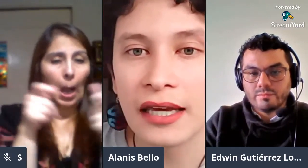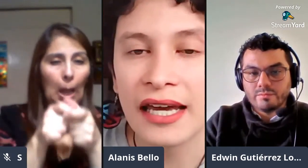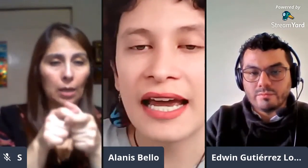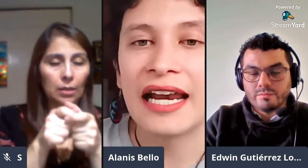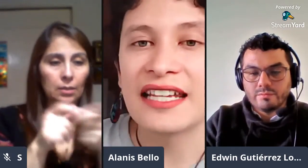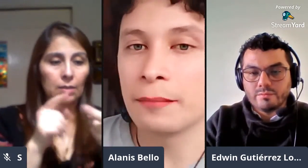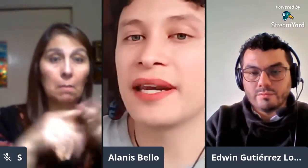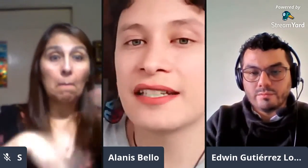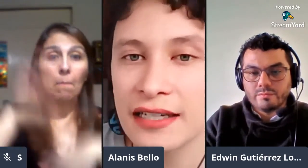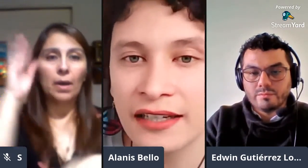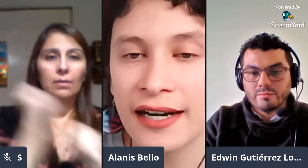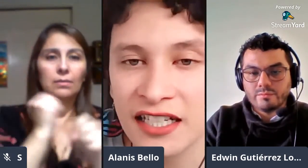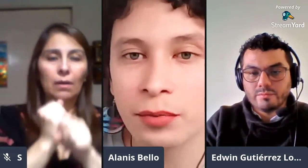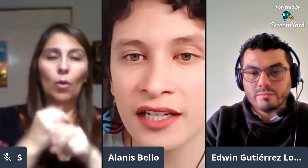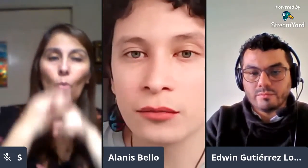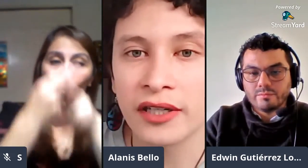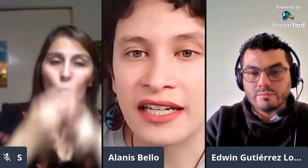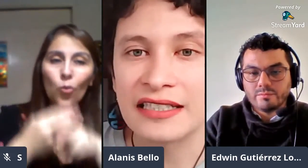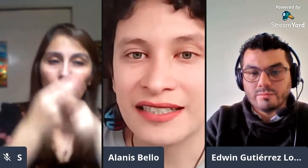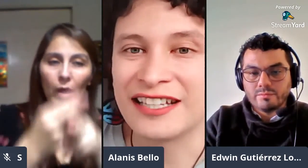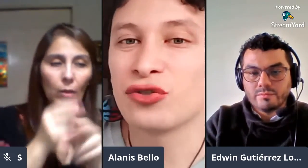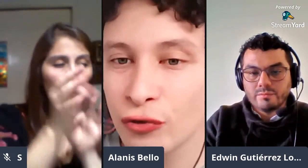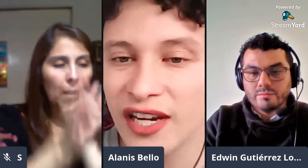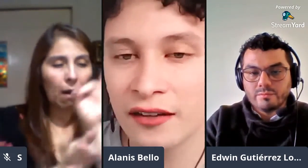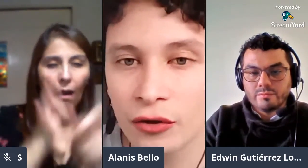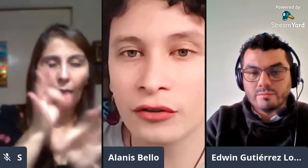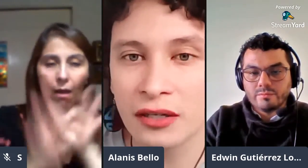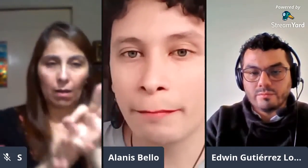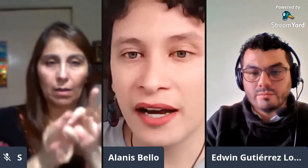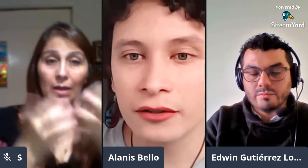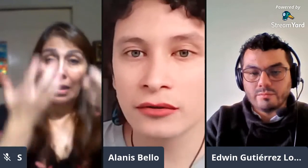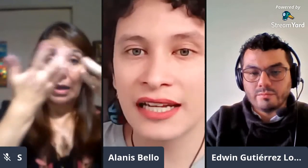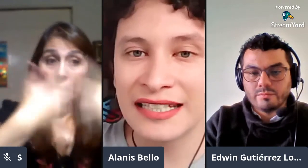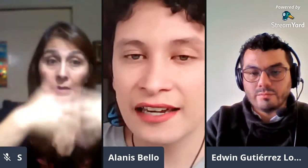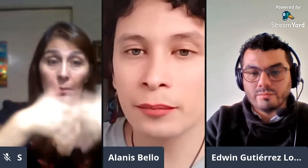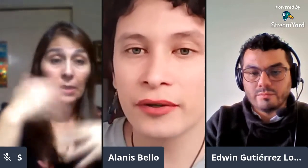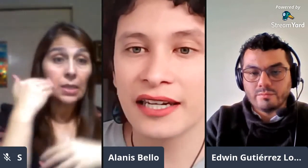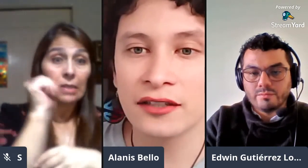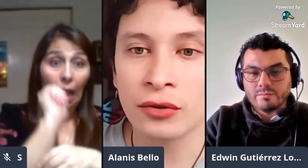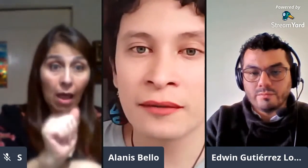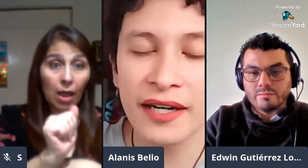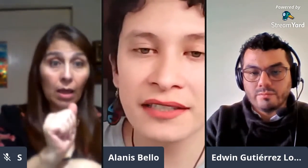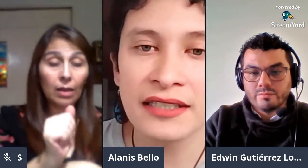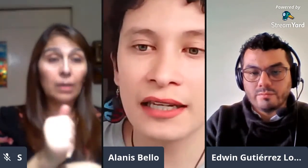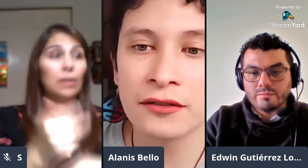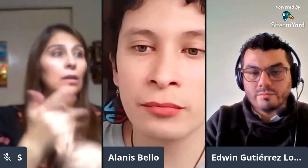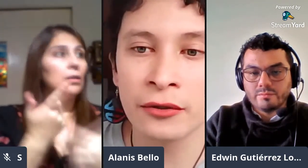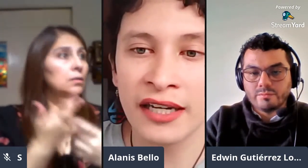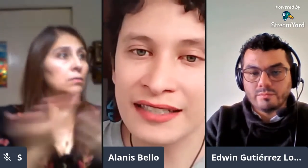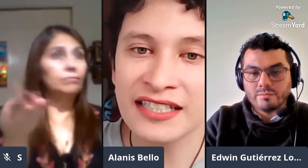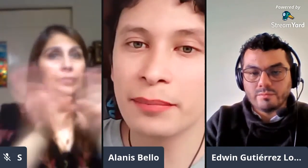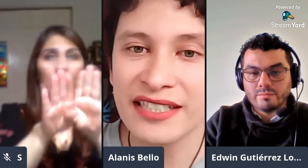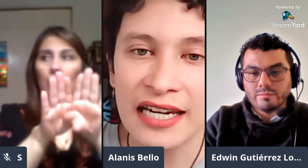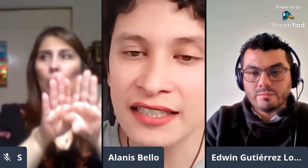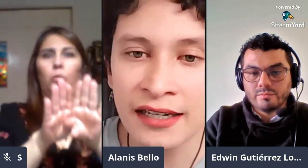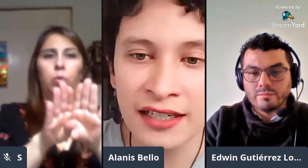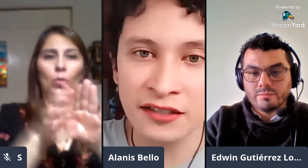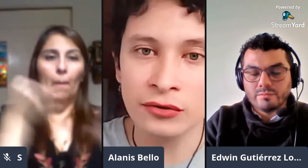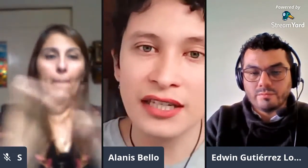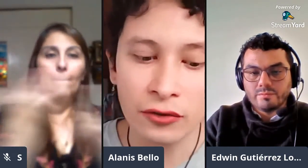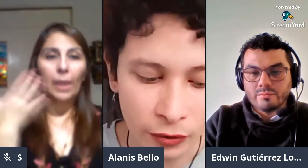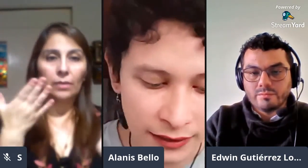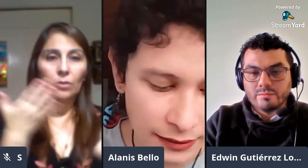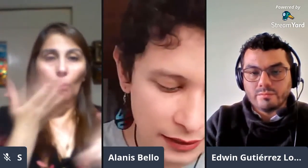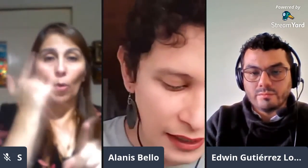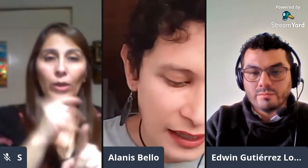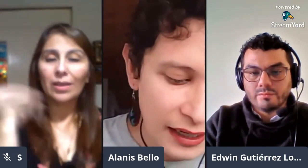cuidado. Las empresas lideradas por las mujeres están sufriendo los impactos del cierre porque son empresas que en su mayoría se especializan en